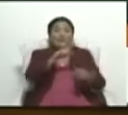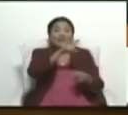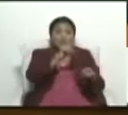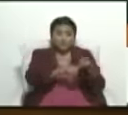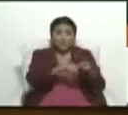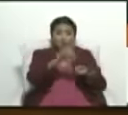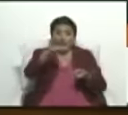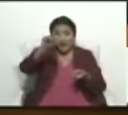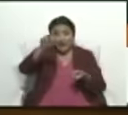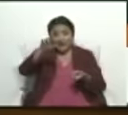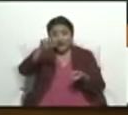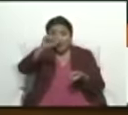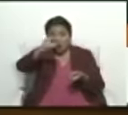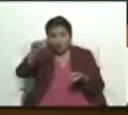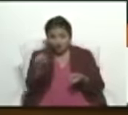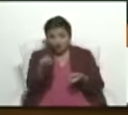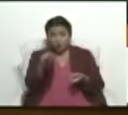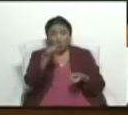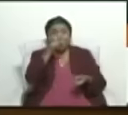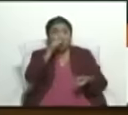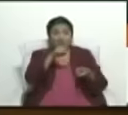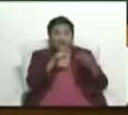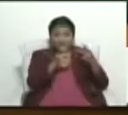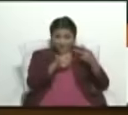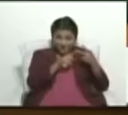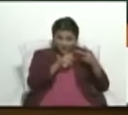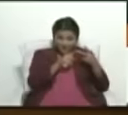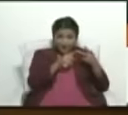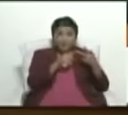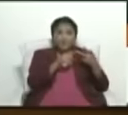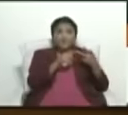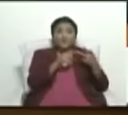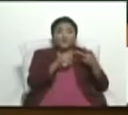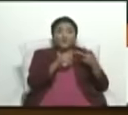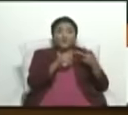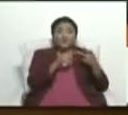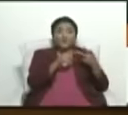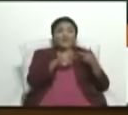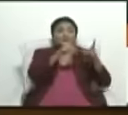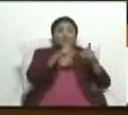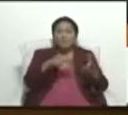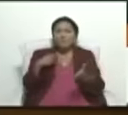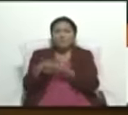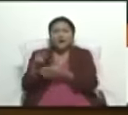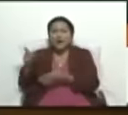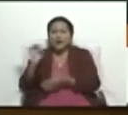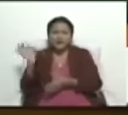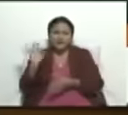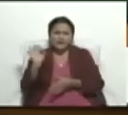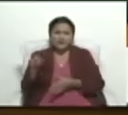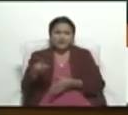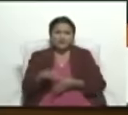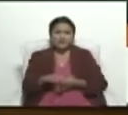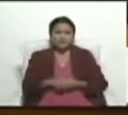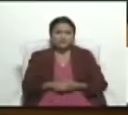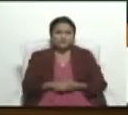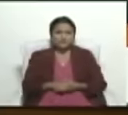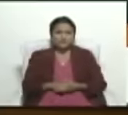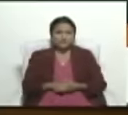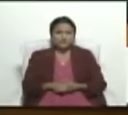su pareja, Carlos Molnar, según ella, decidió no pagarle el dinero. Esto lo tengo que